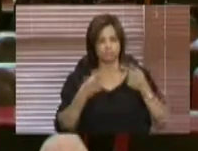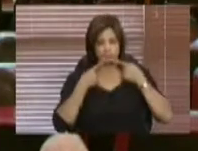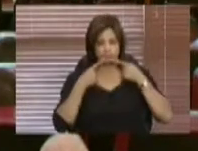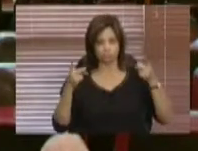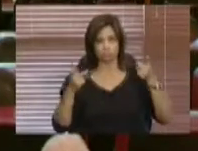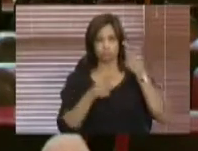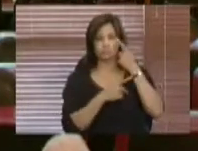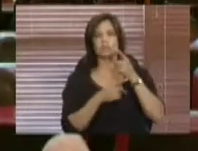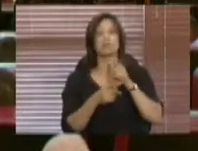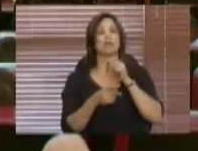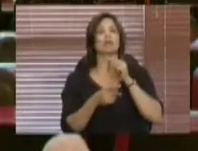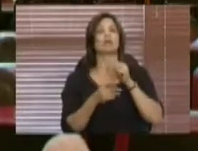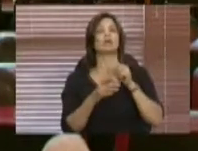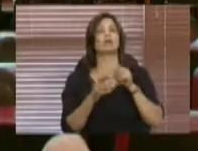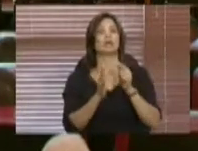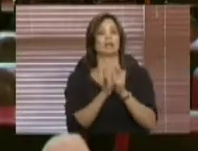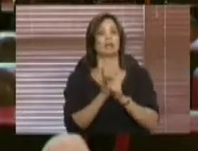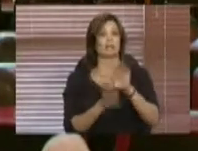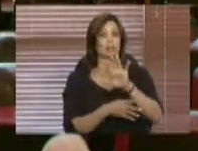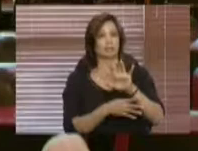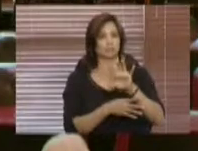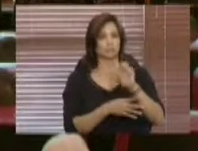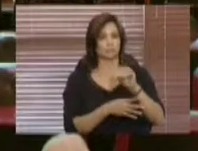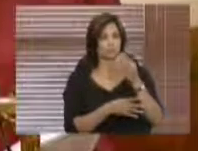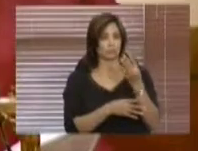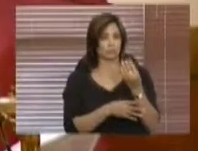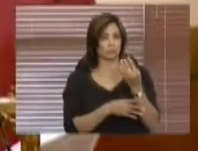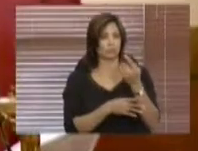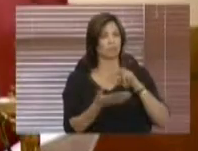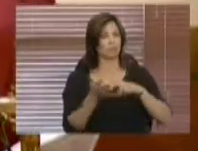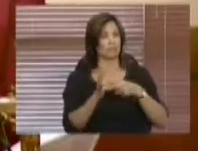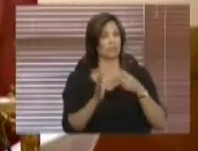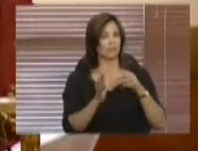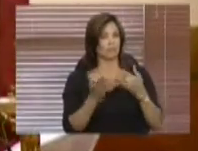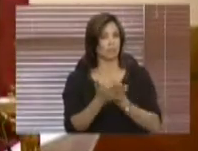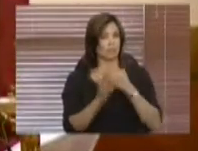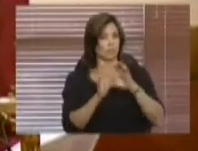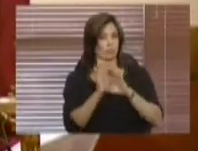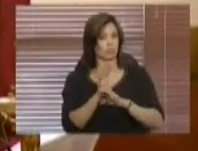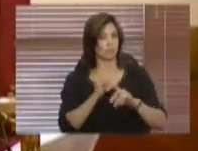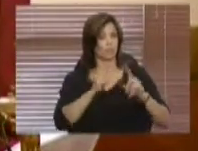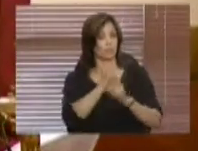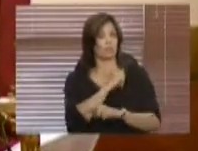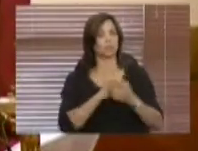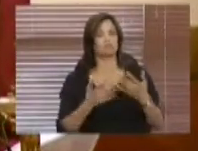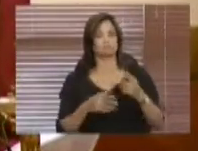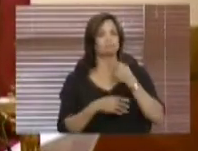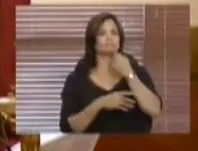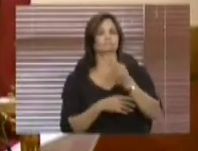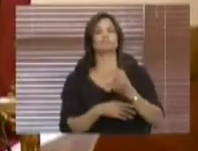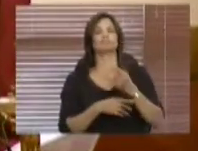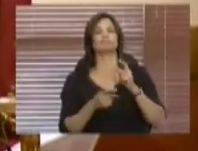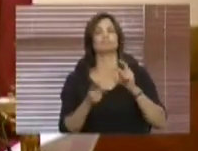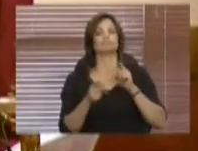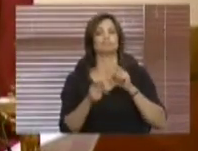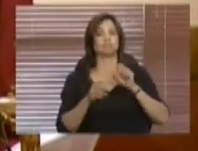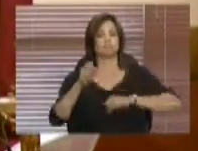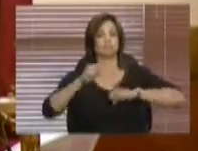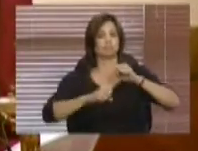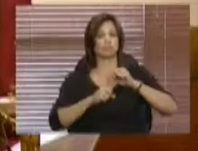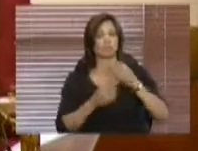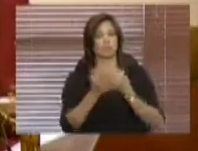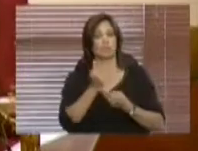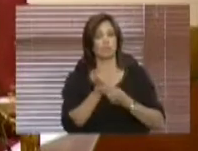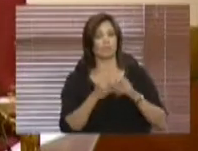declarando la inconstitucionalidad de la ley 550-14 que instituye un nuevo Código Penal, se reafirma la configuración del sistema